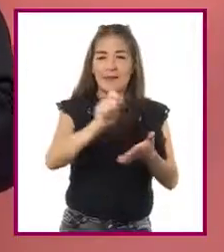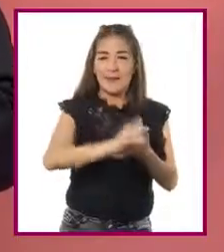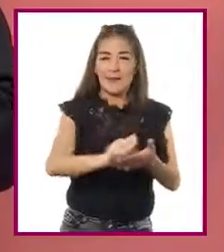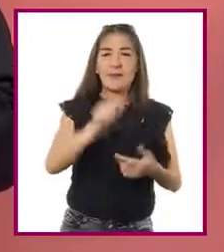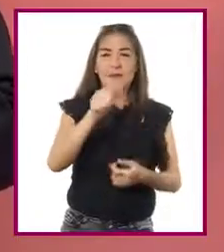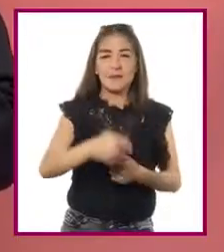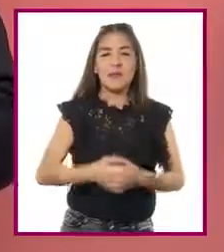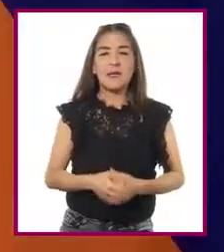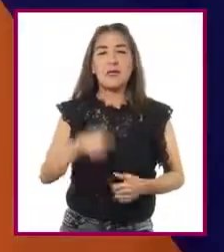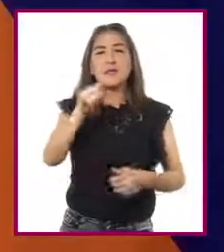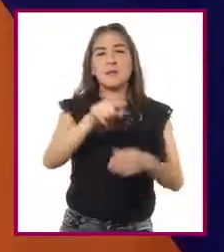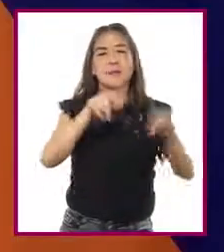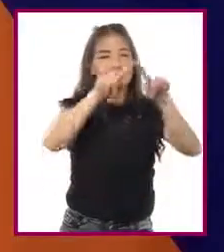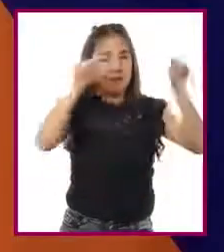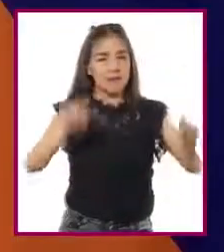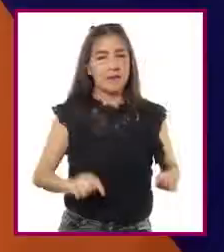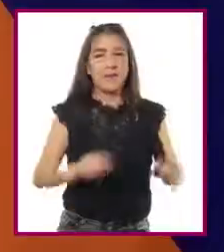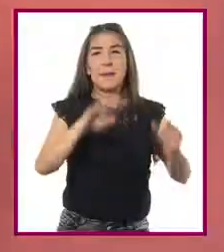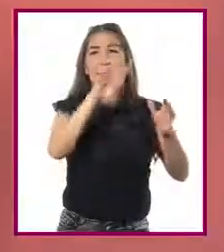su tabla periódica.